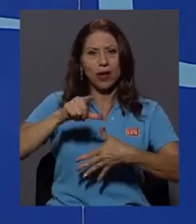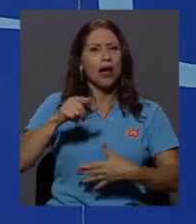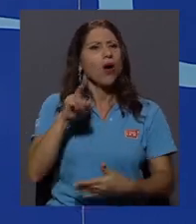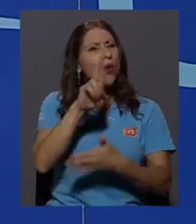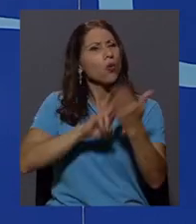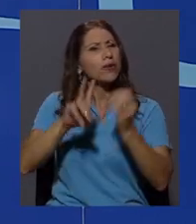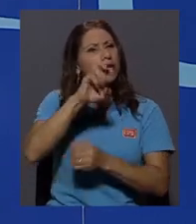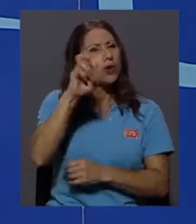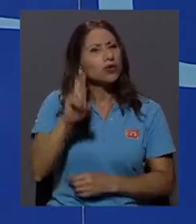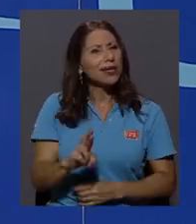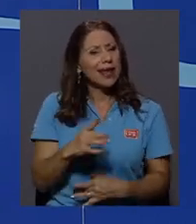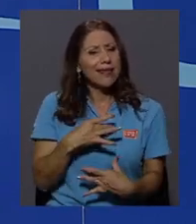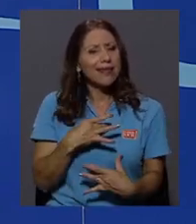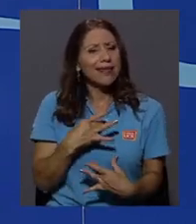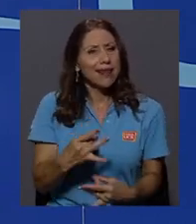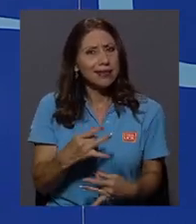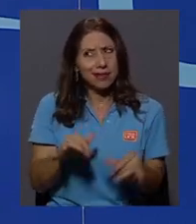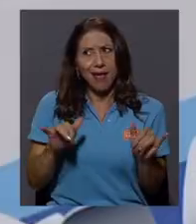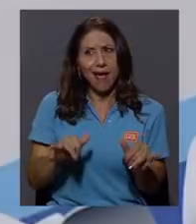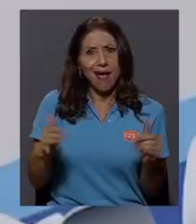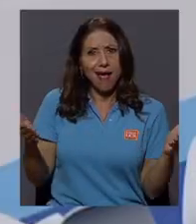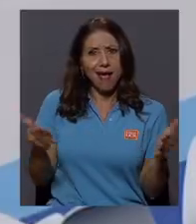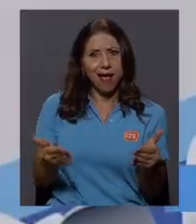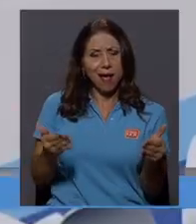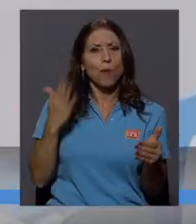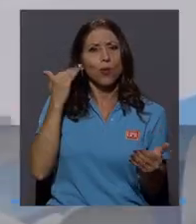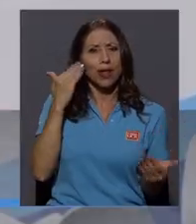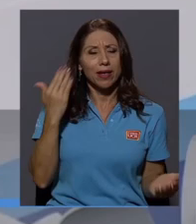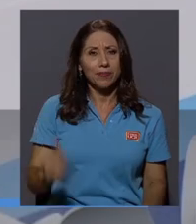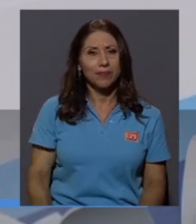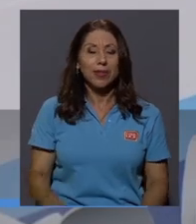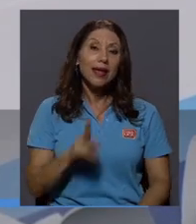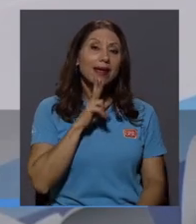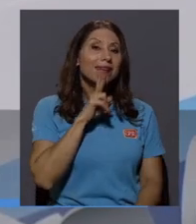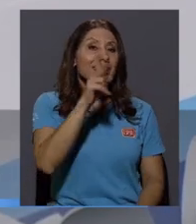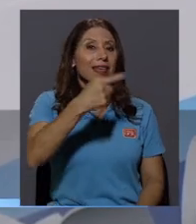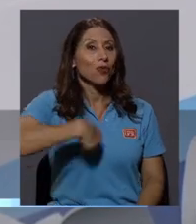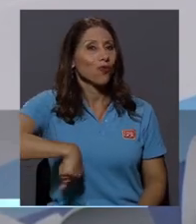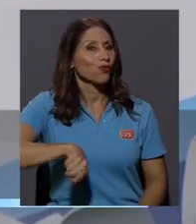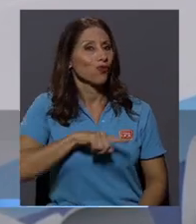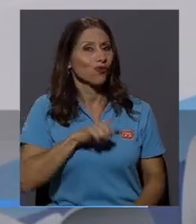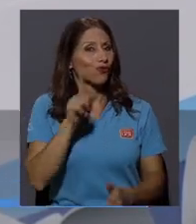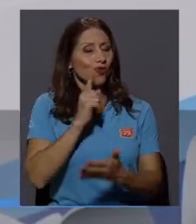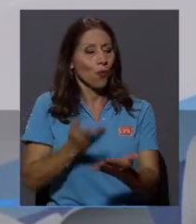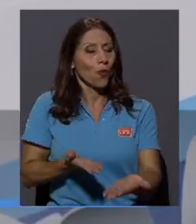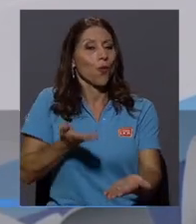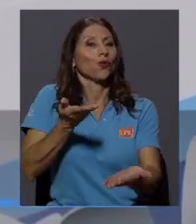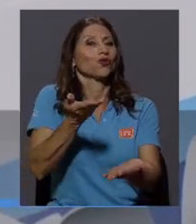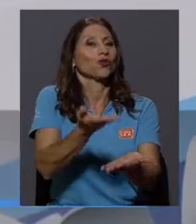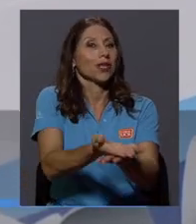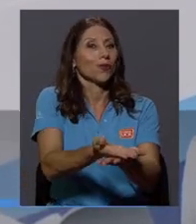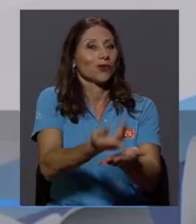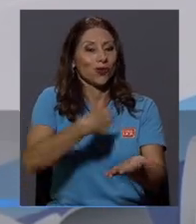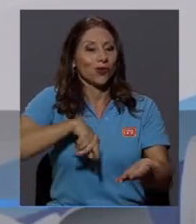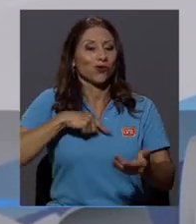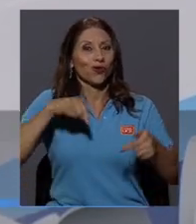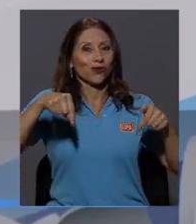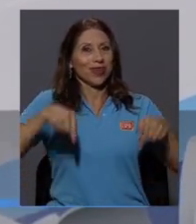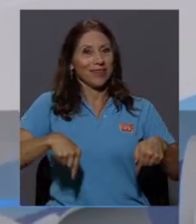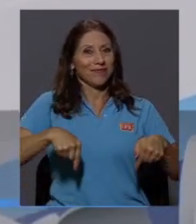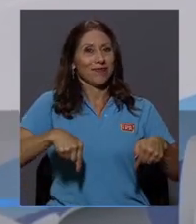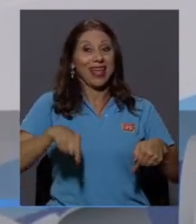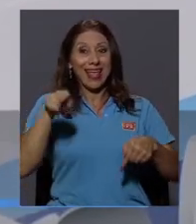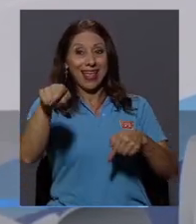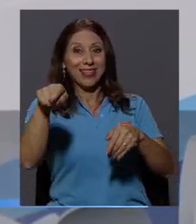universidad de costa rica de hacer la sede en este 2018 en realidad nosotros no propusimos en la sede en donde propusieron ellos la